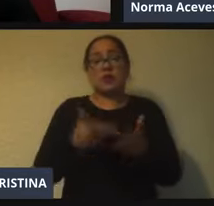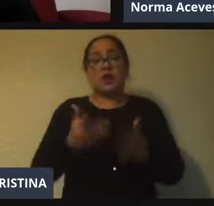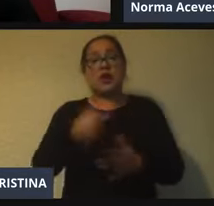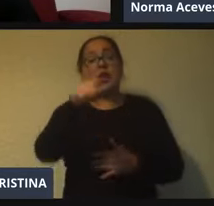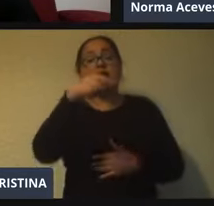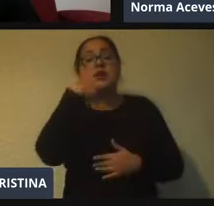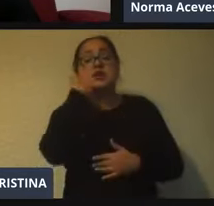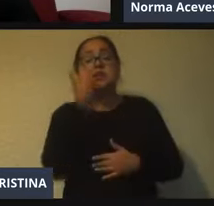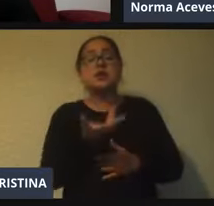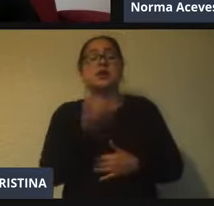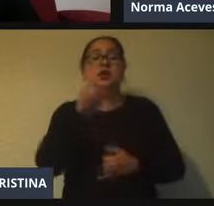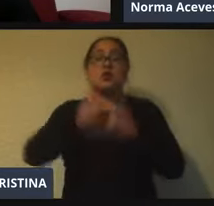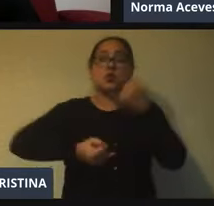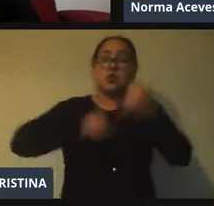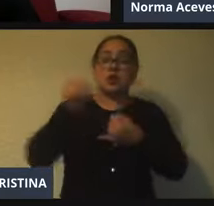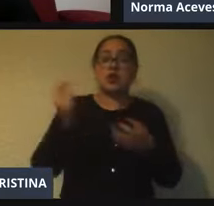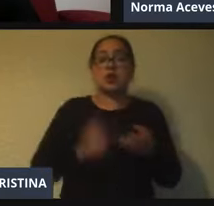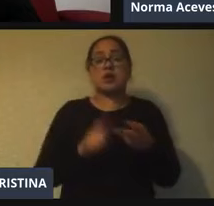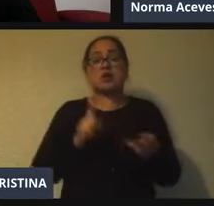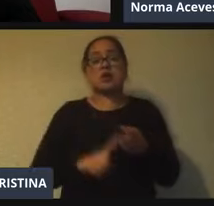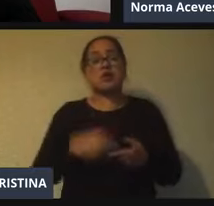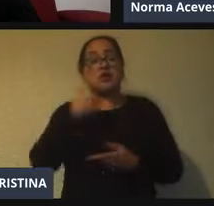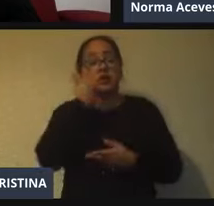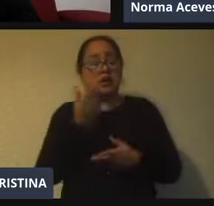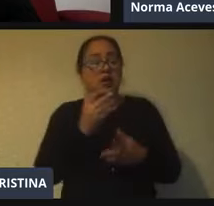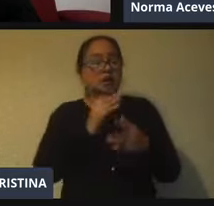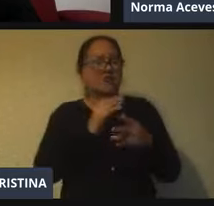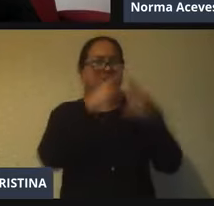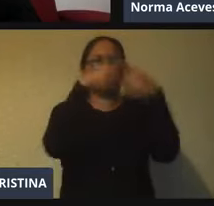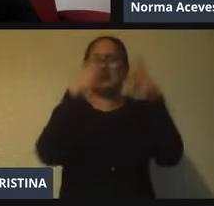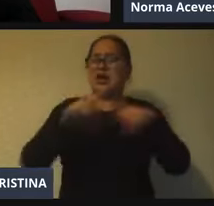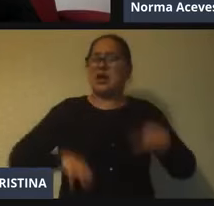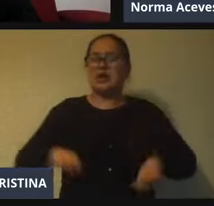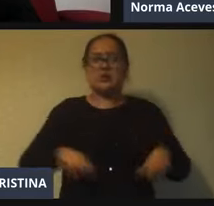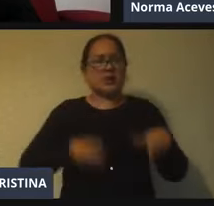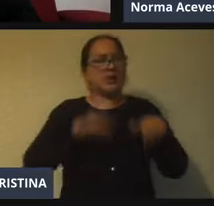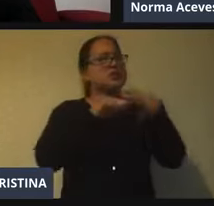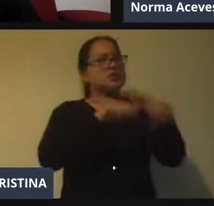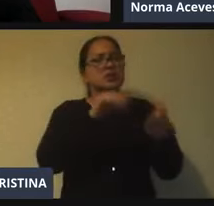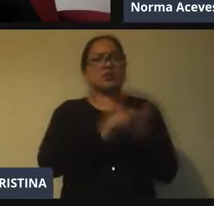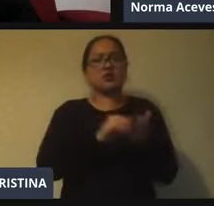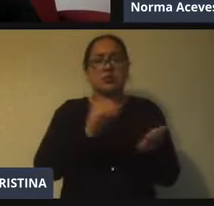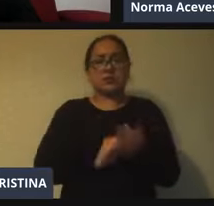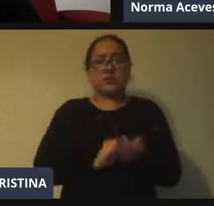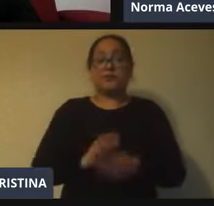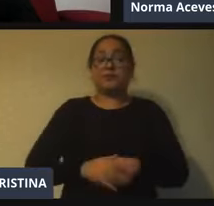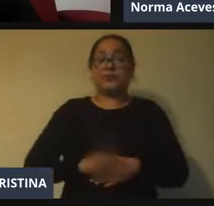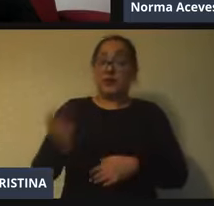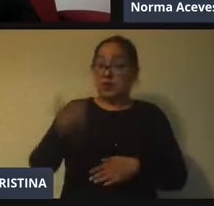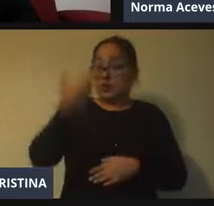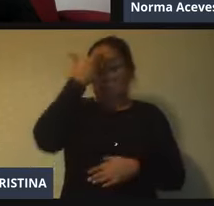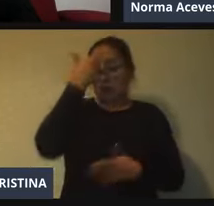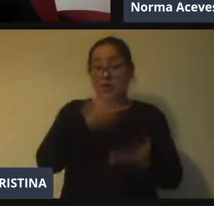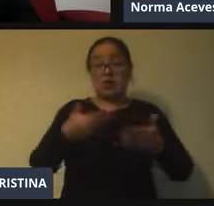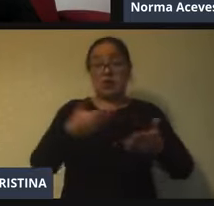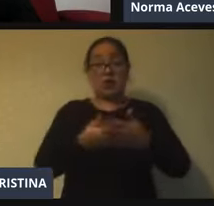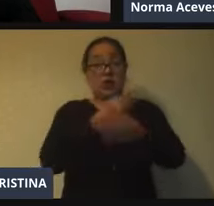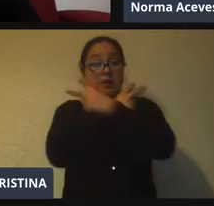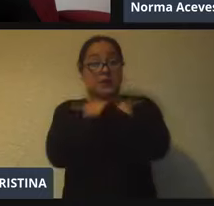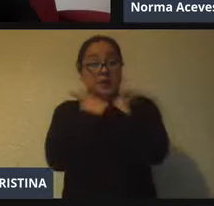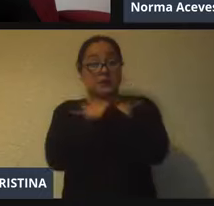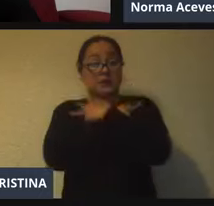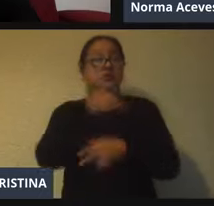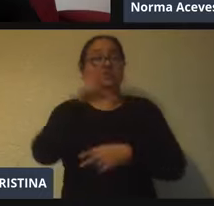con texturas o con lo que sea, que lo sigan haciendo. Recordemos, no estamos de vacaciones, estamos en